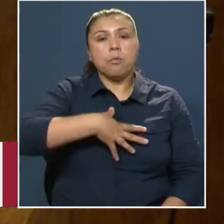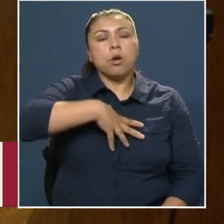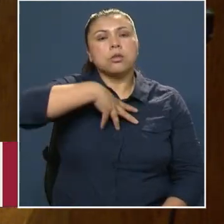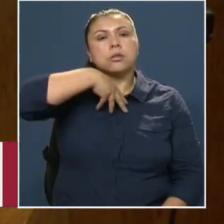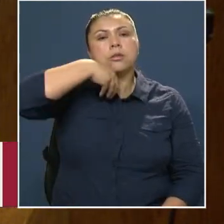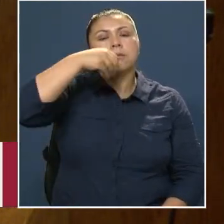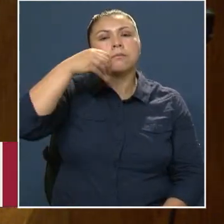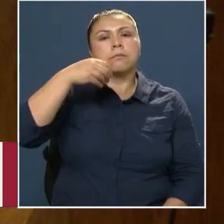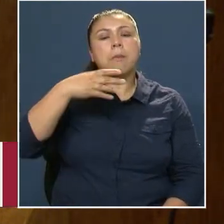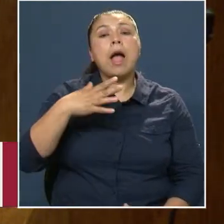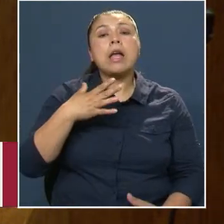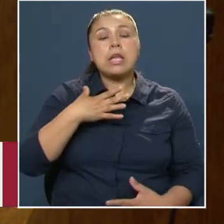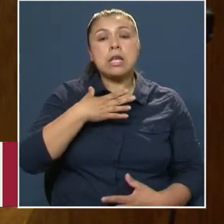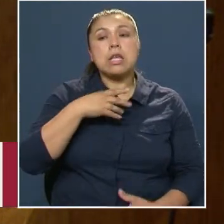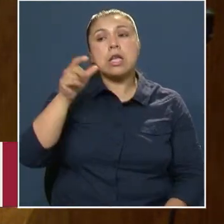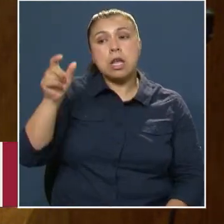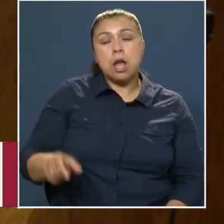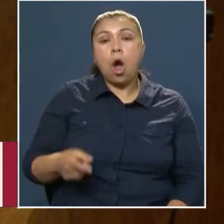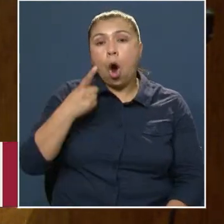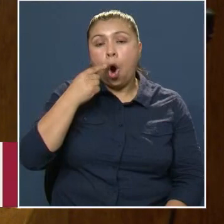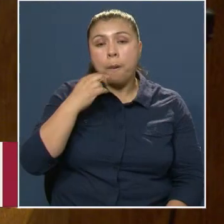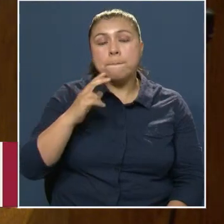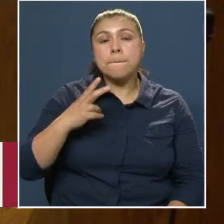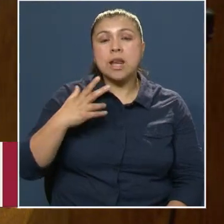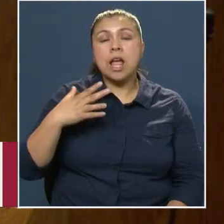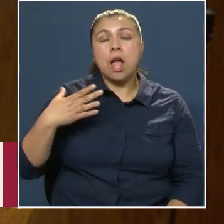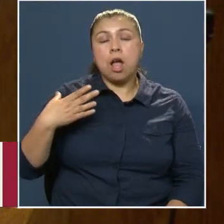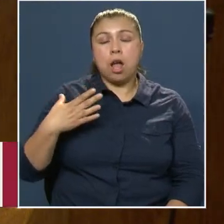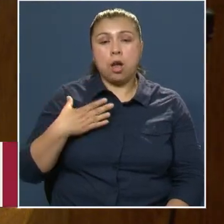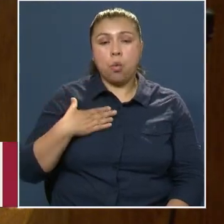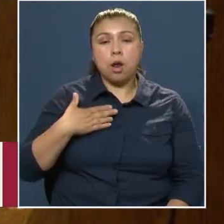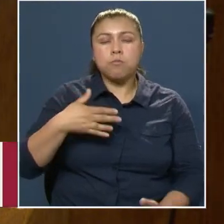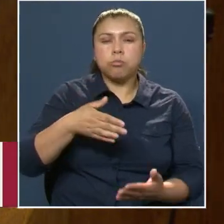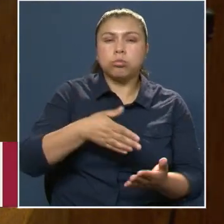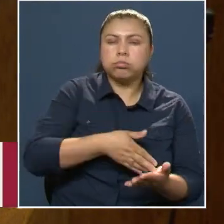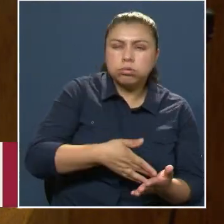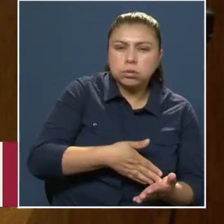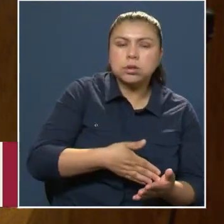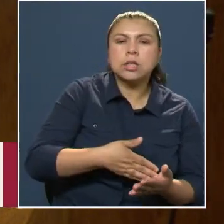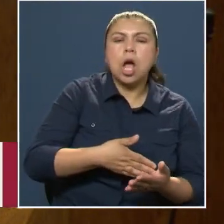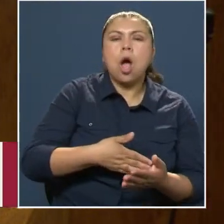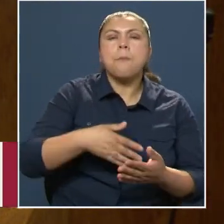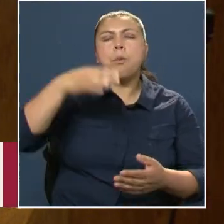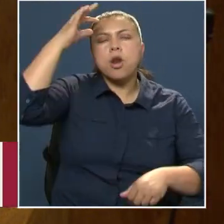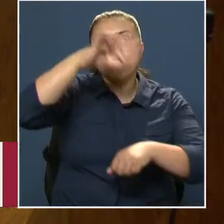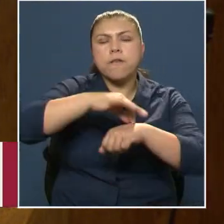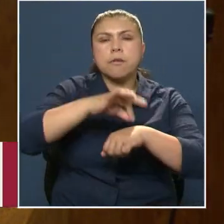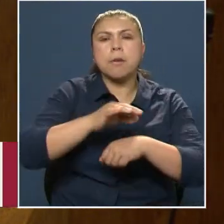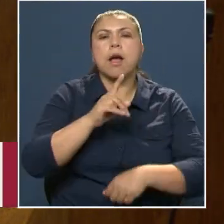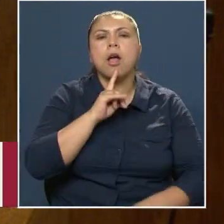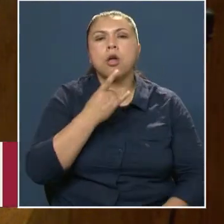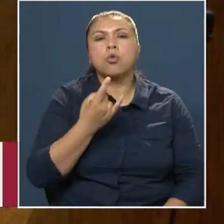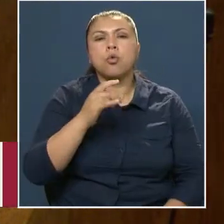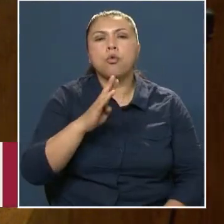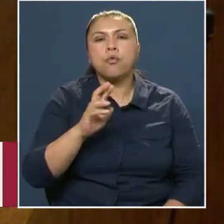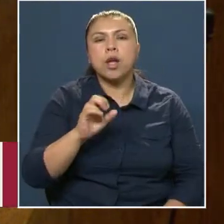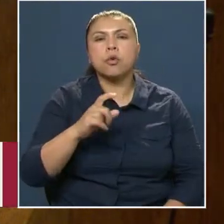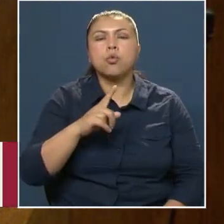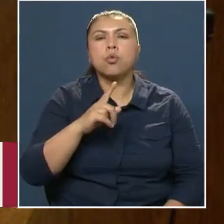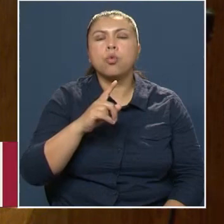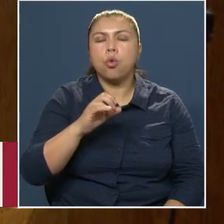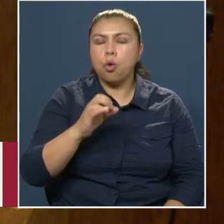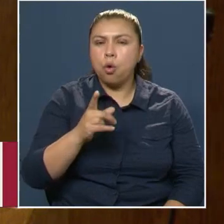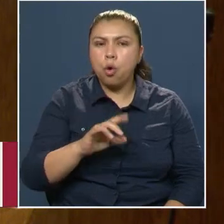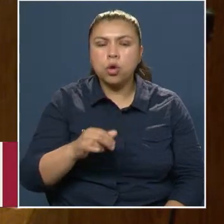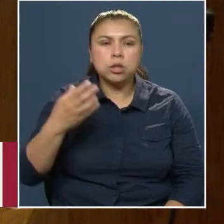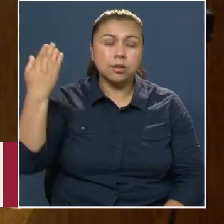Y aunque el cuerpo de don Andrés fuera débil por una temprana tuberculosis, eso no fue obstáculo nunca